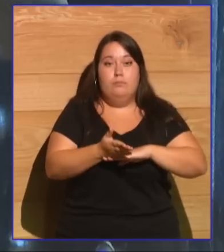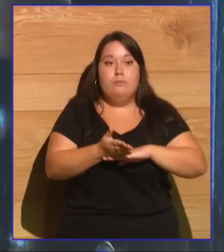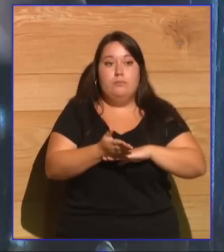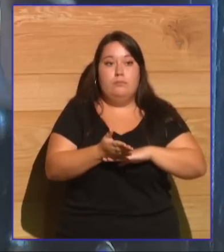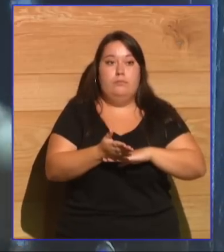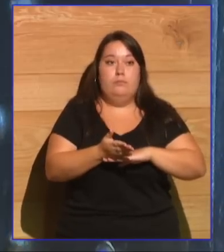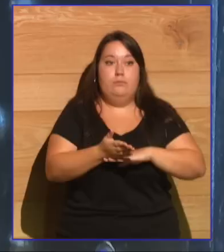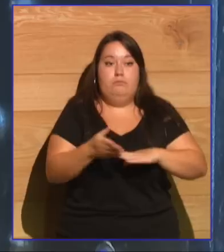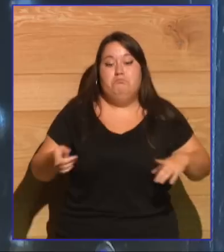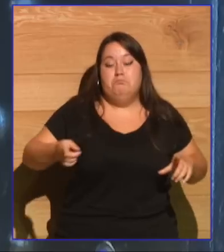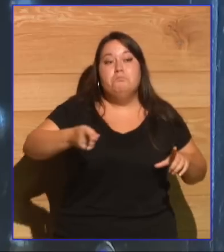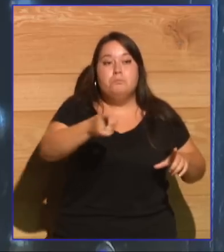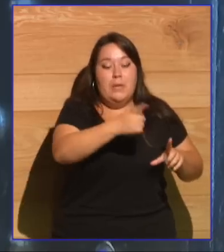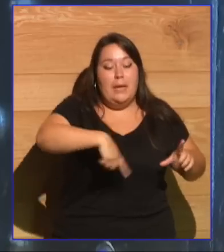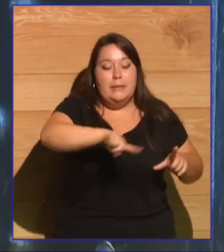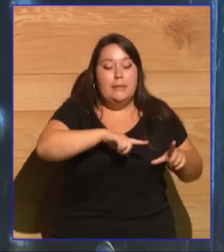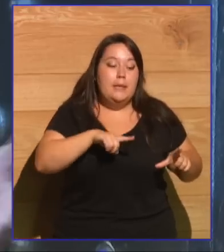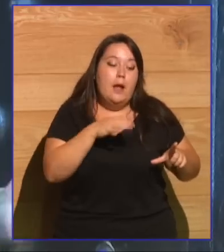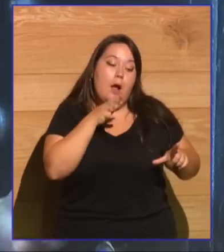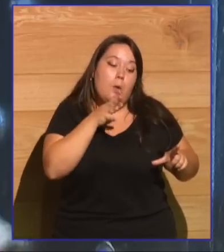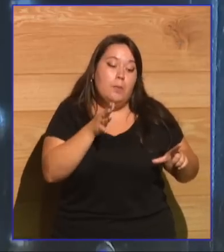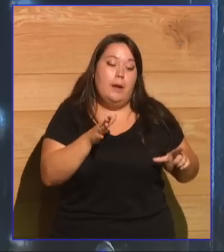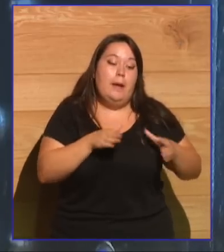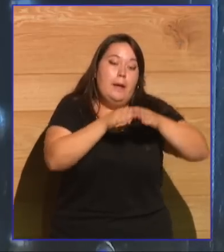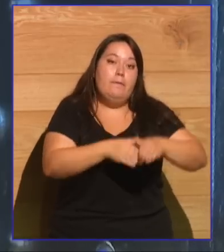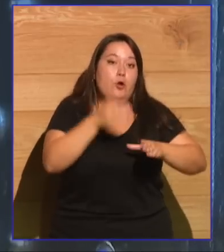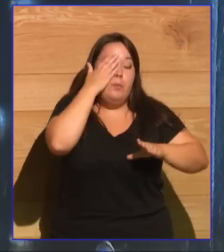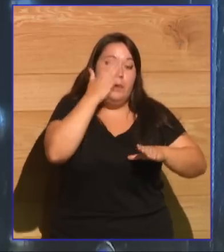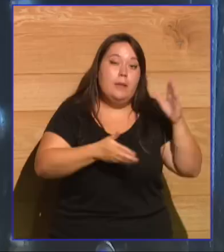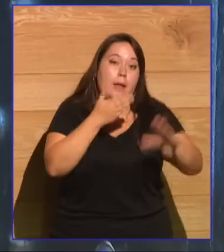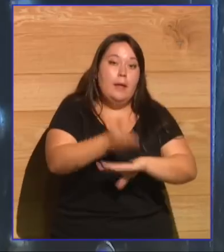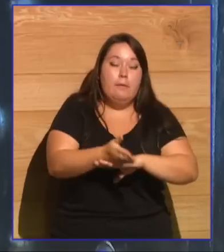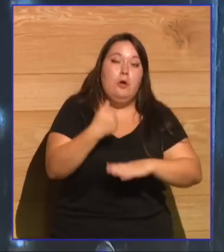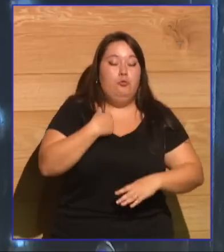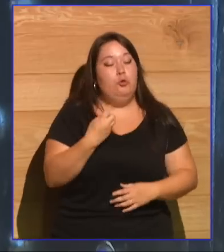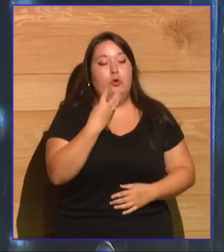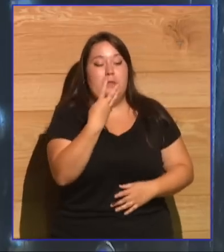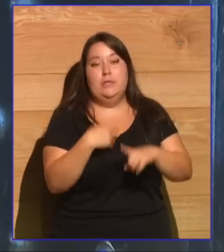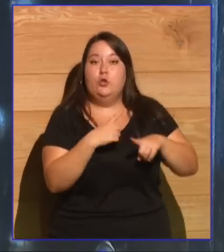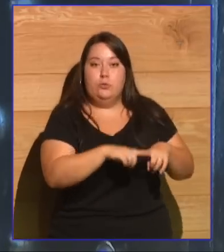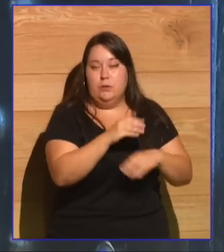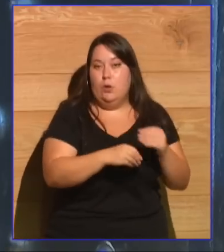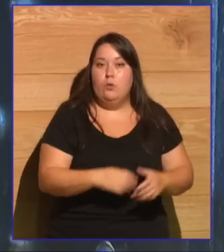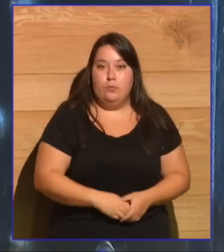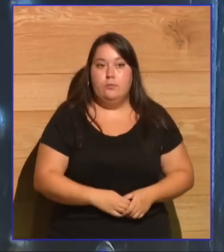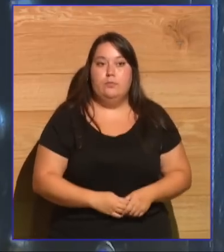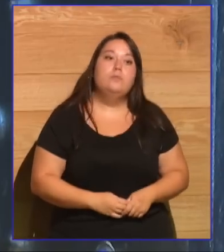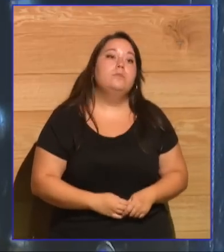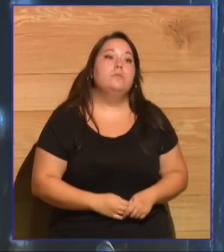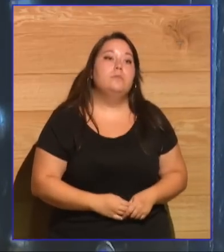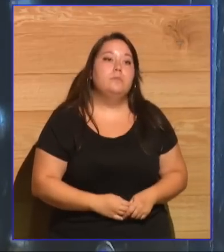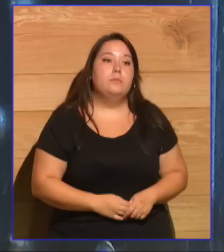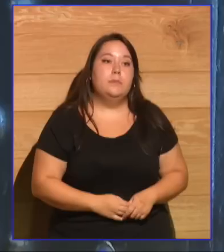el charquito es el del barco pirata y decía pues sea te hago yo tres planos porque el que me cierra en el súper no es